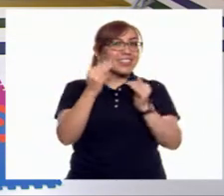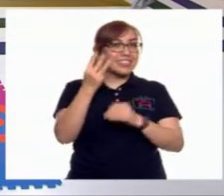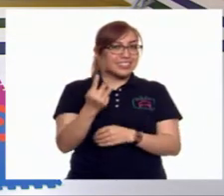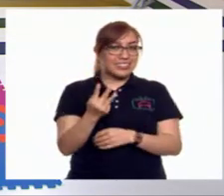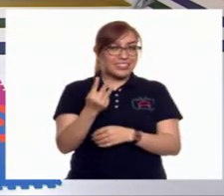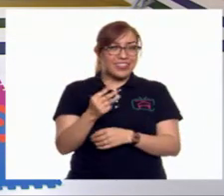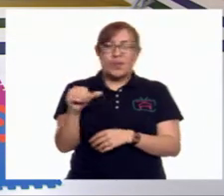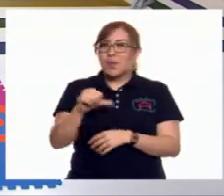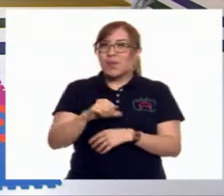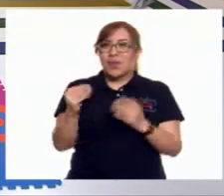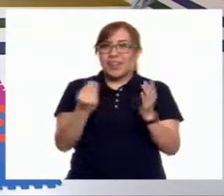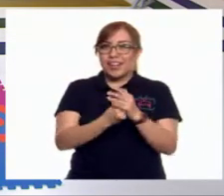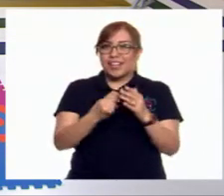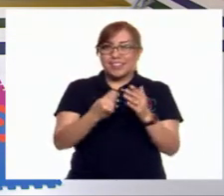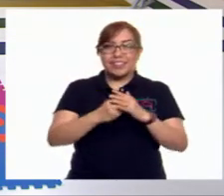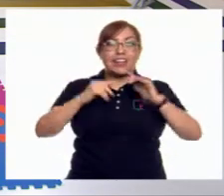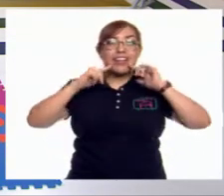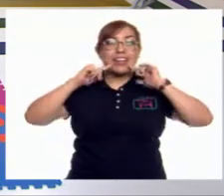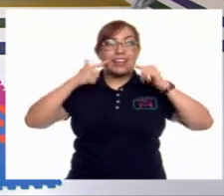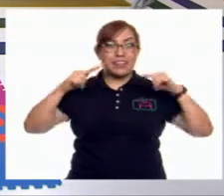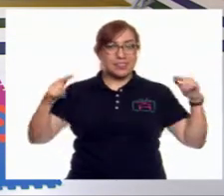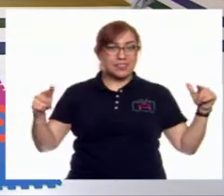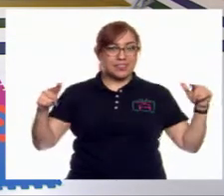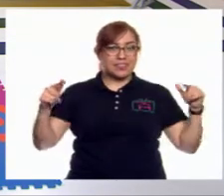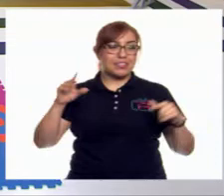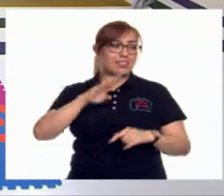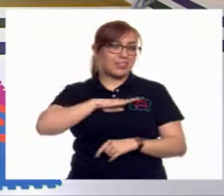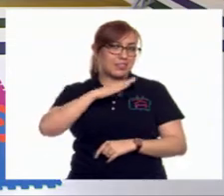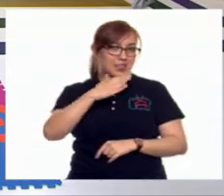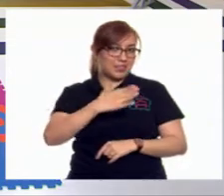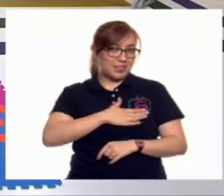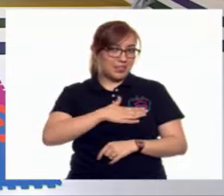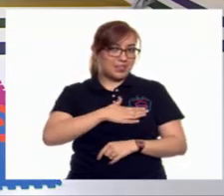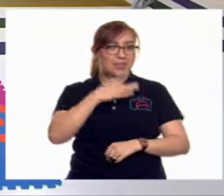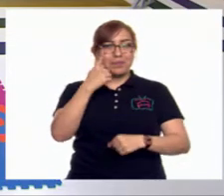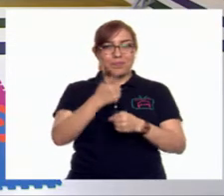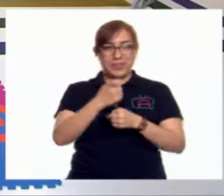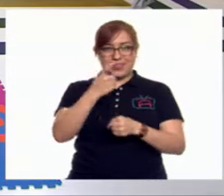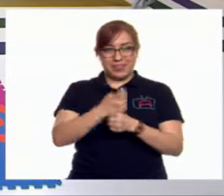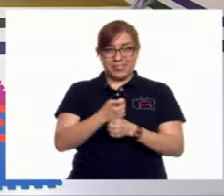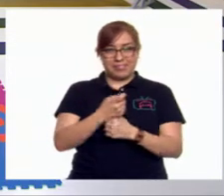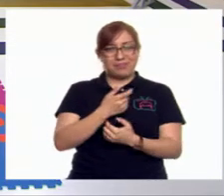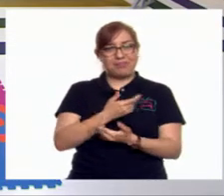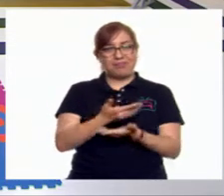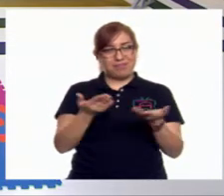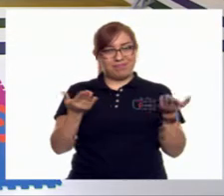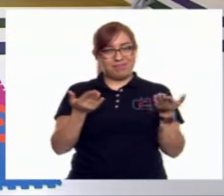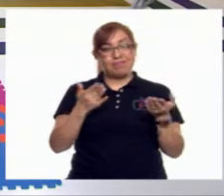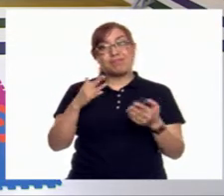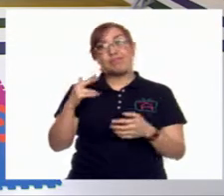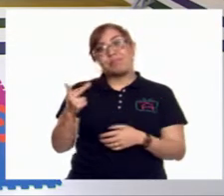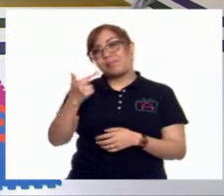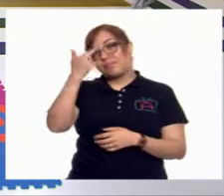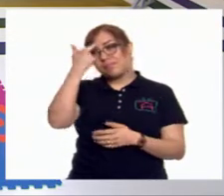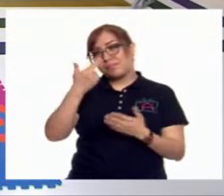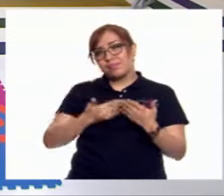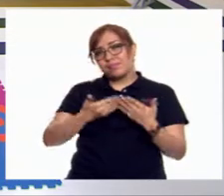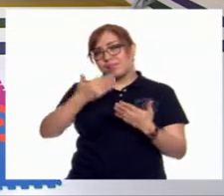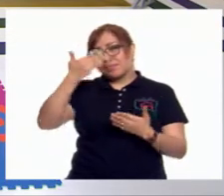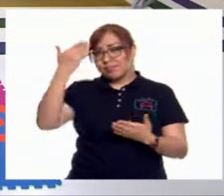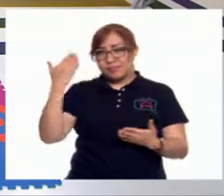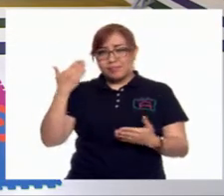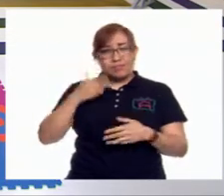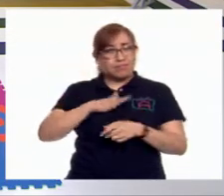Esta es la asignatura de lengua materna español para primer grado. Pero recuerden que antes de comenzar con